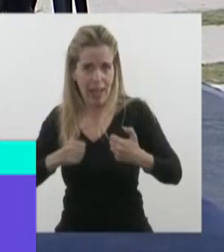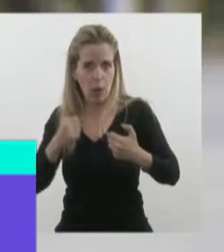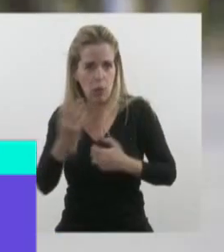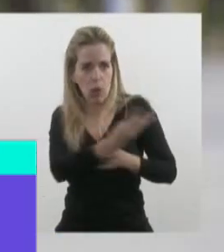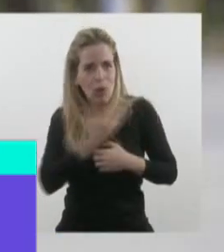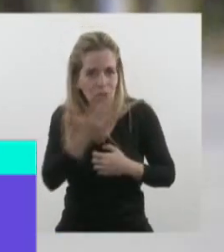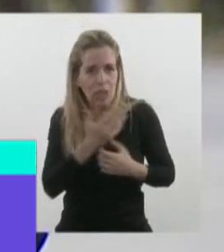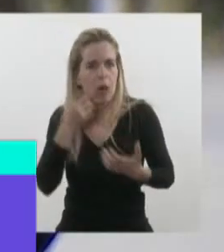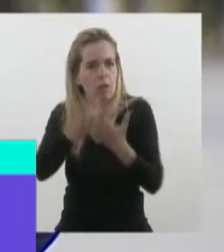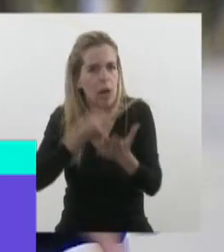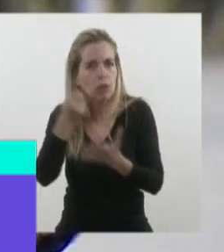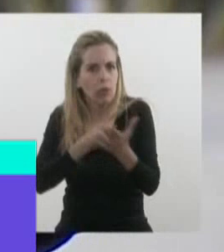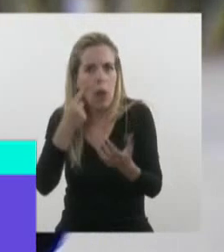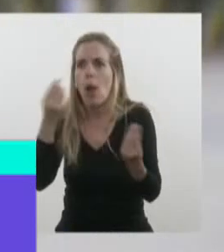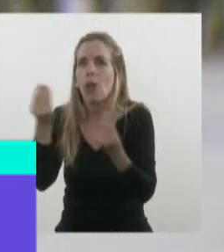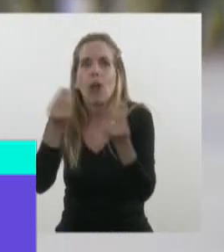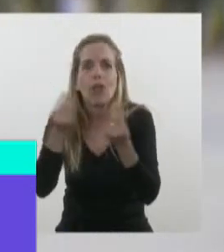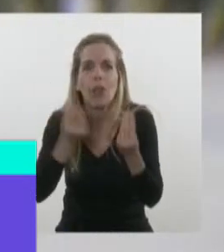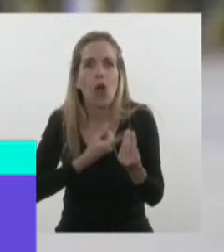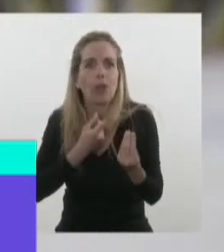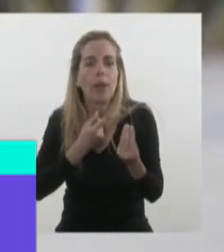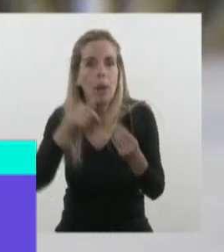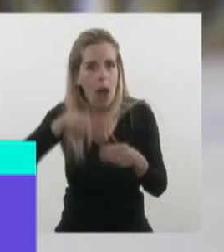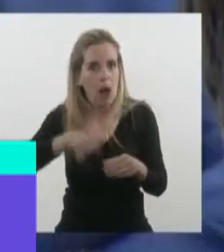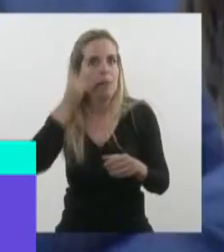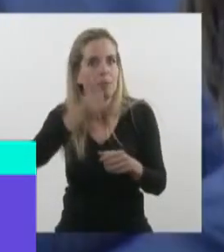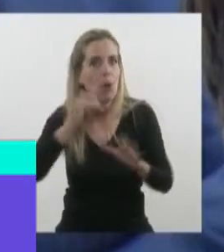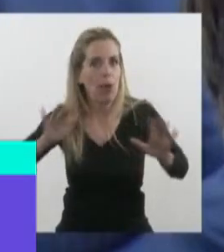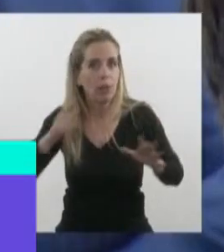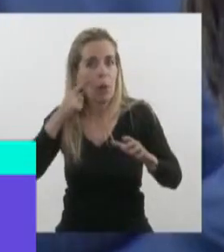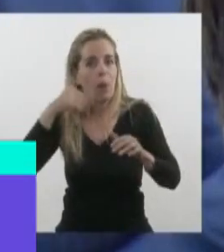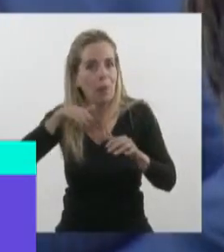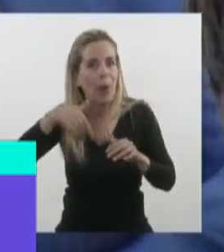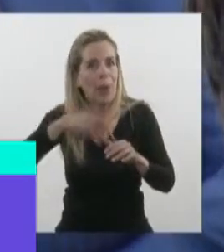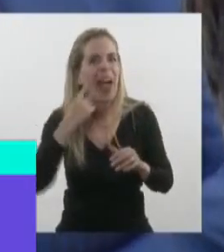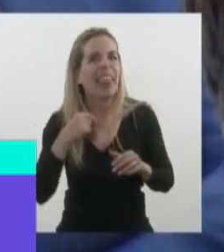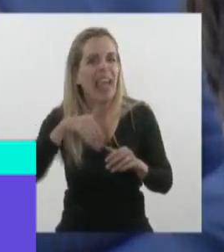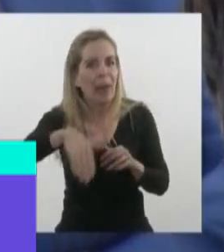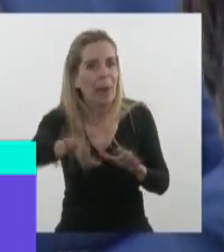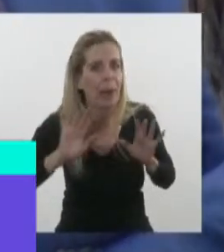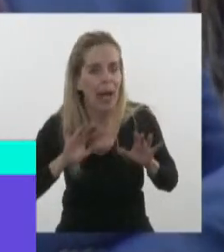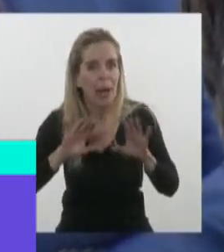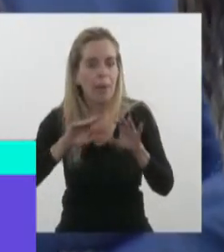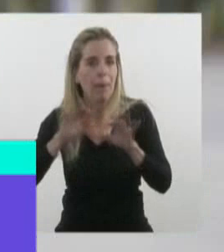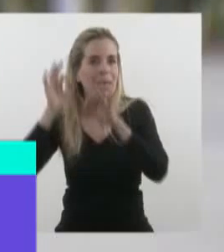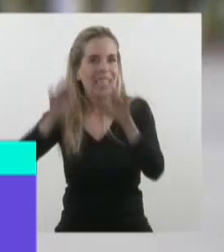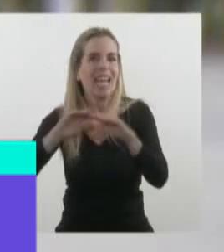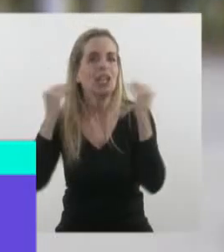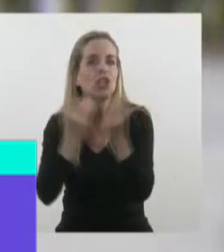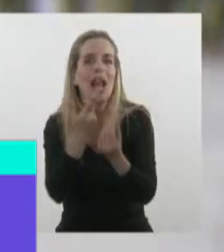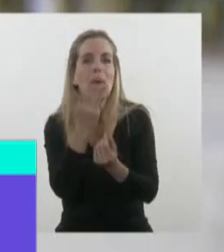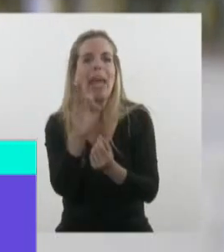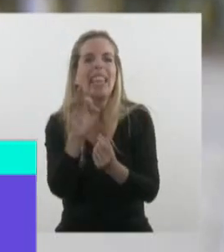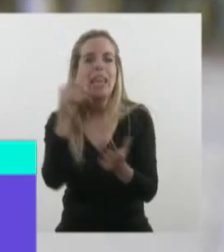ahora, que en los próximos días vamos a estar llegando a las 20 millones de vacunas entradas a la